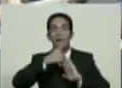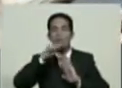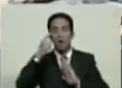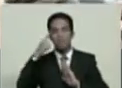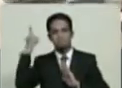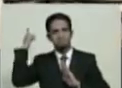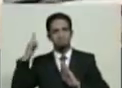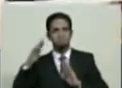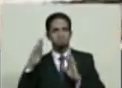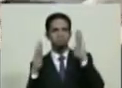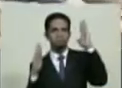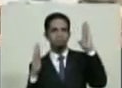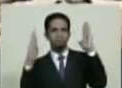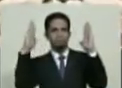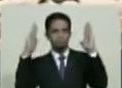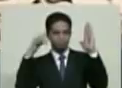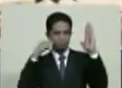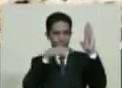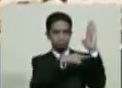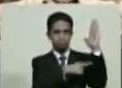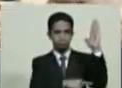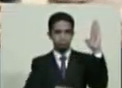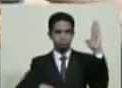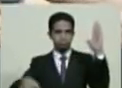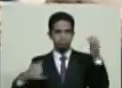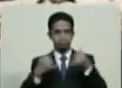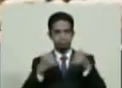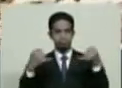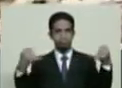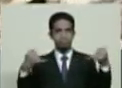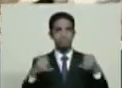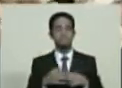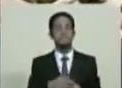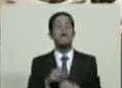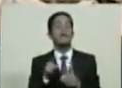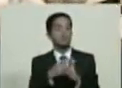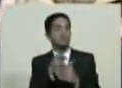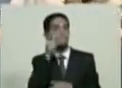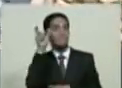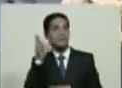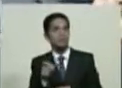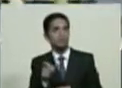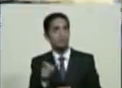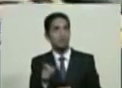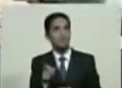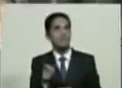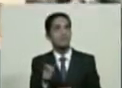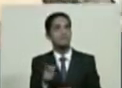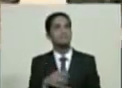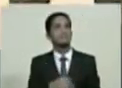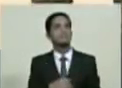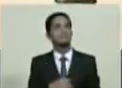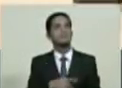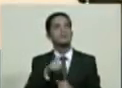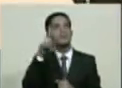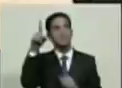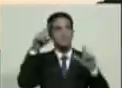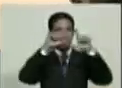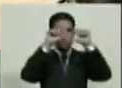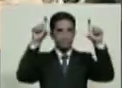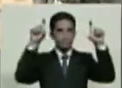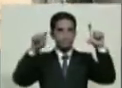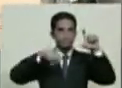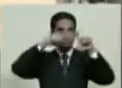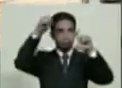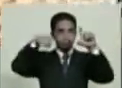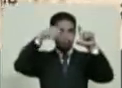torres. Y esta persona con estos instrumentos, la señorita y estas